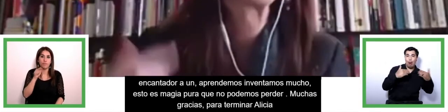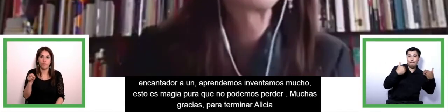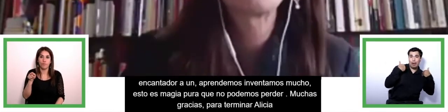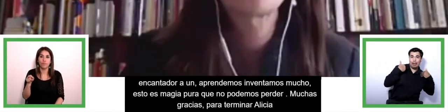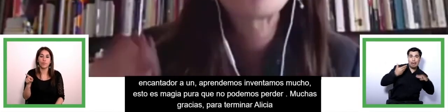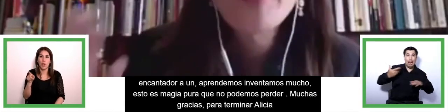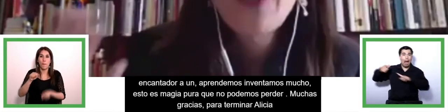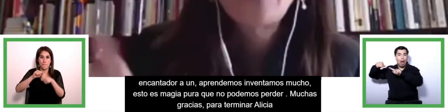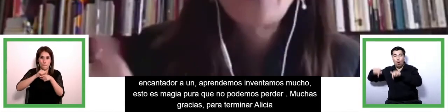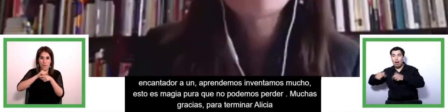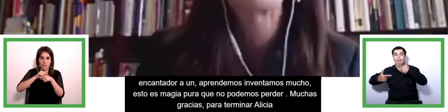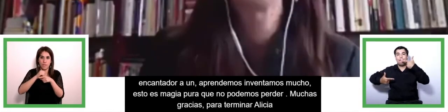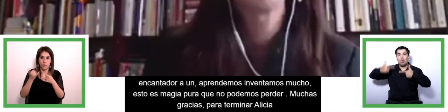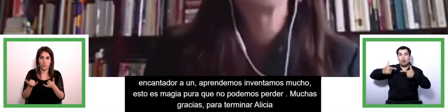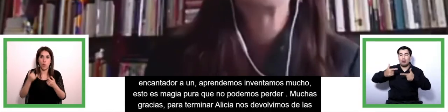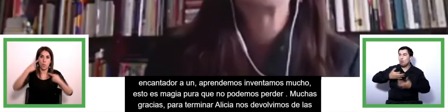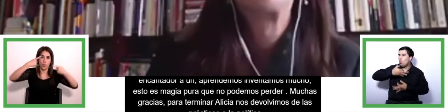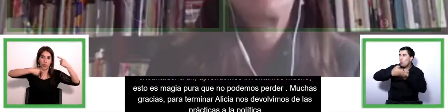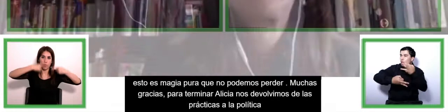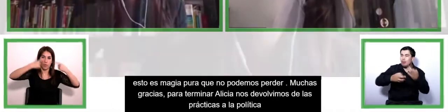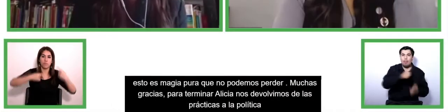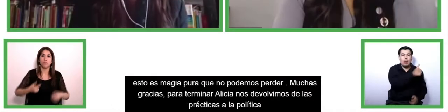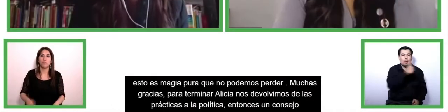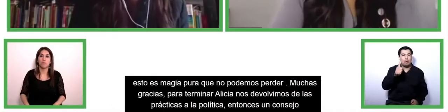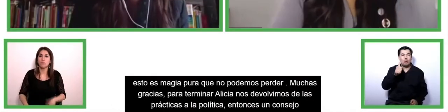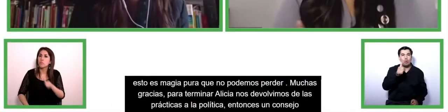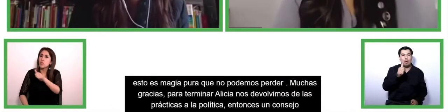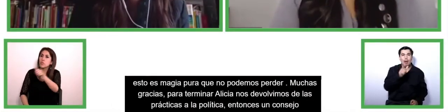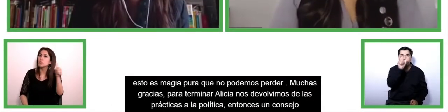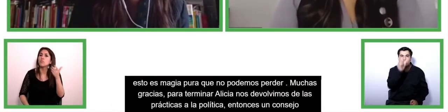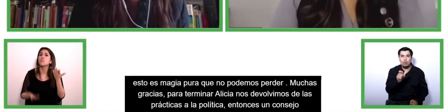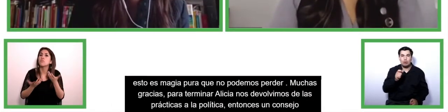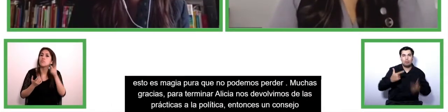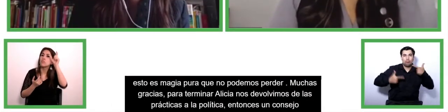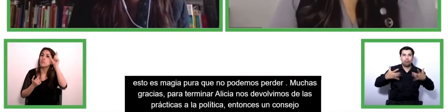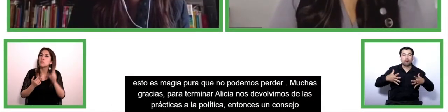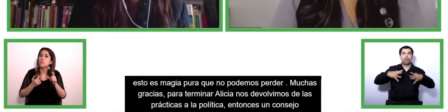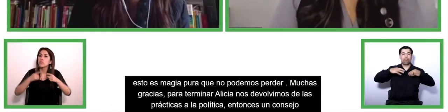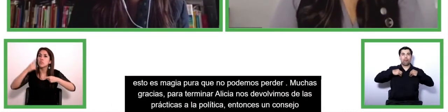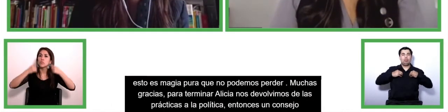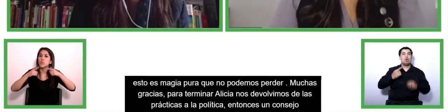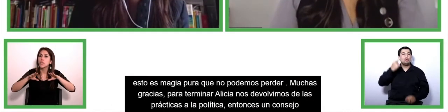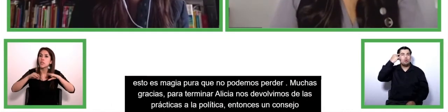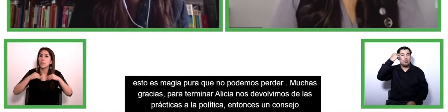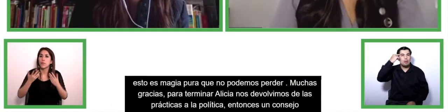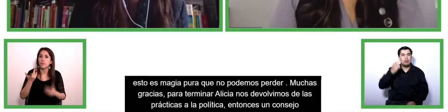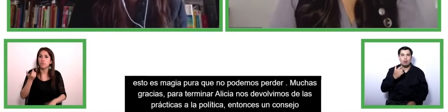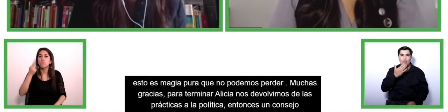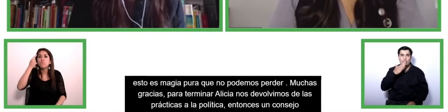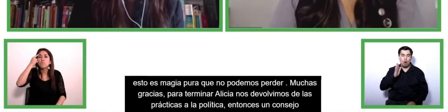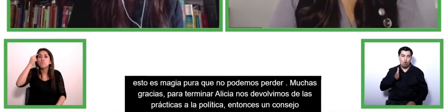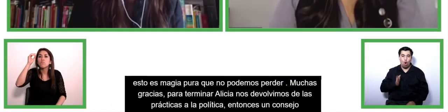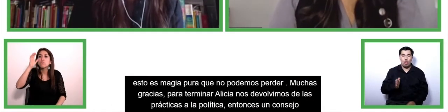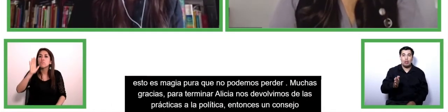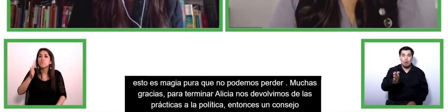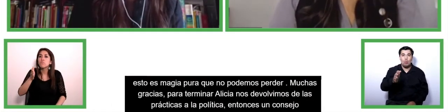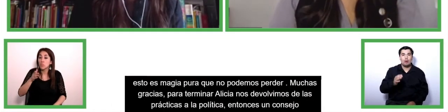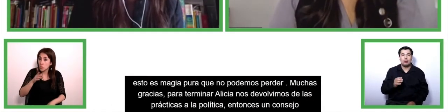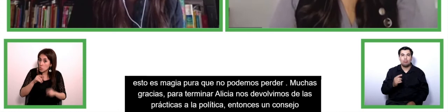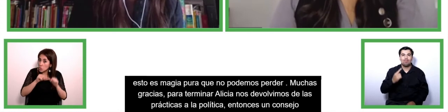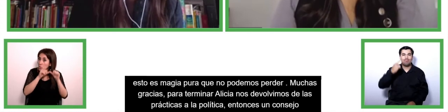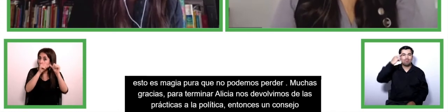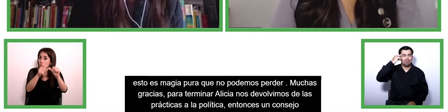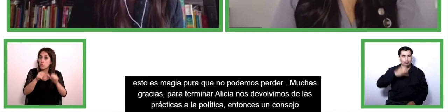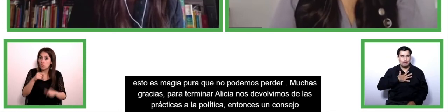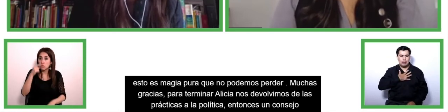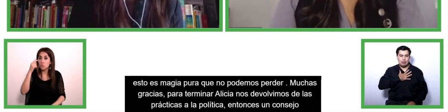un consejo para los hacedores de política. Pues yo pienso que lo más importante es continuar sensibilizando,